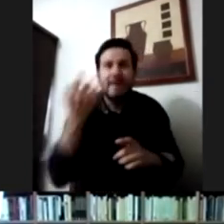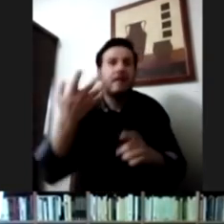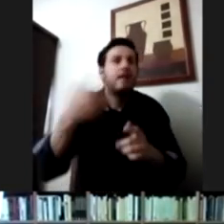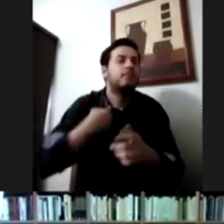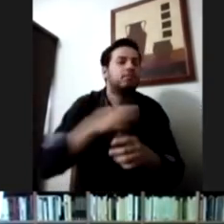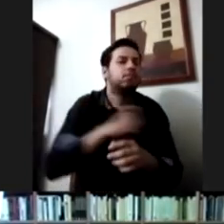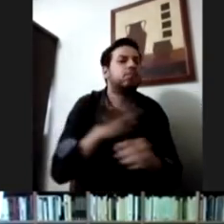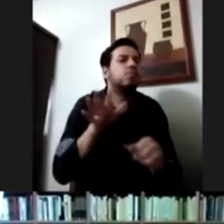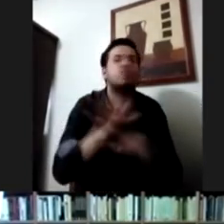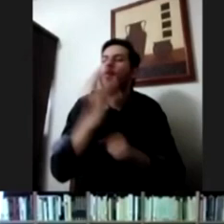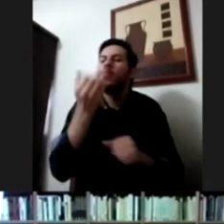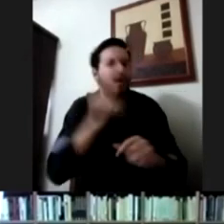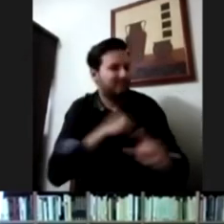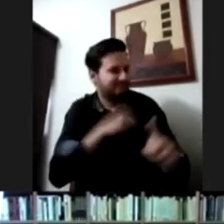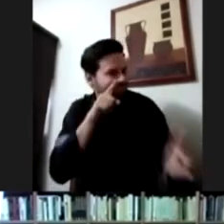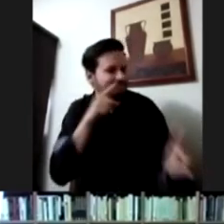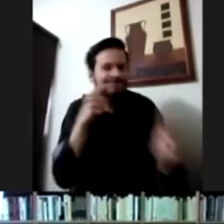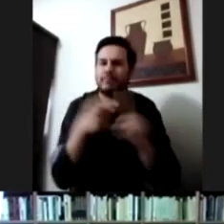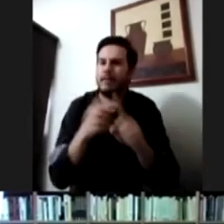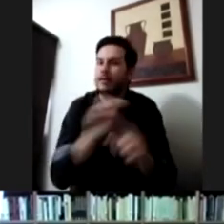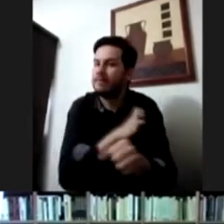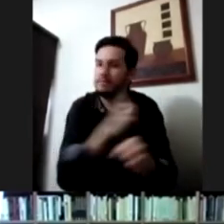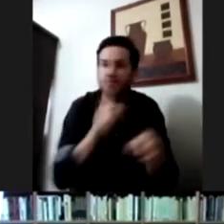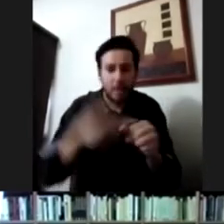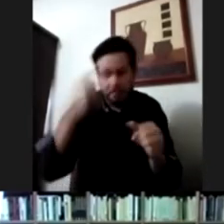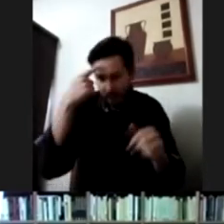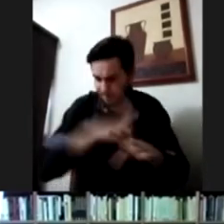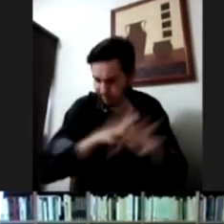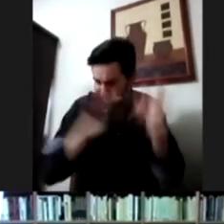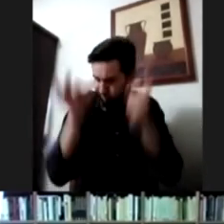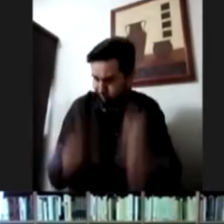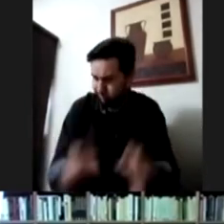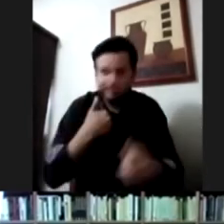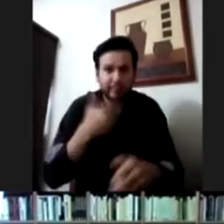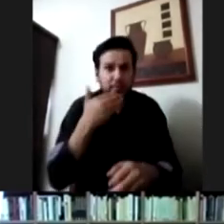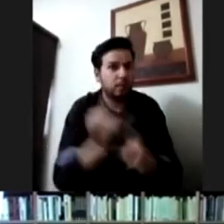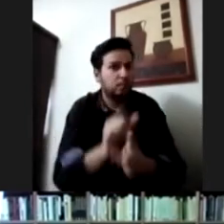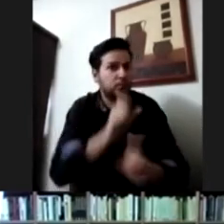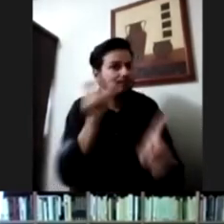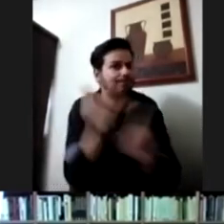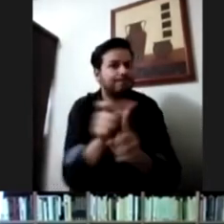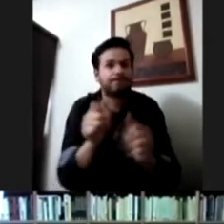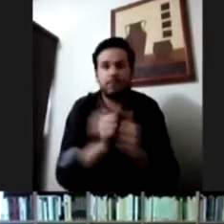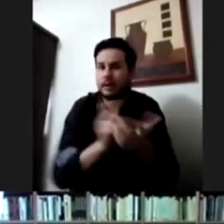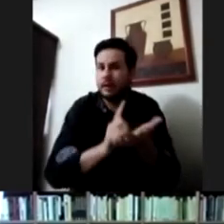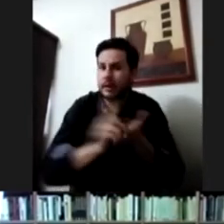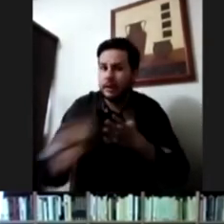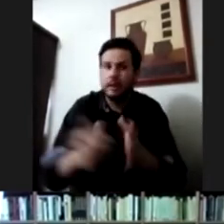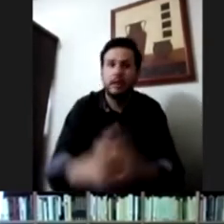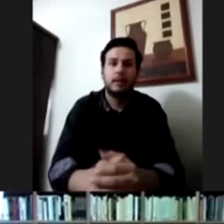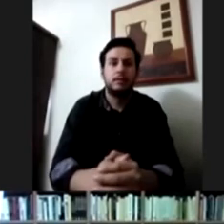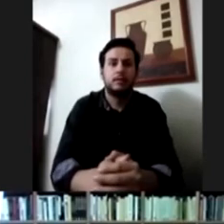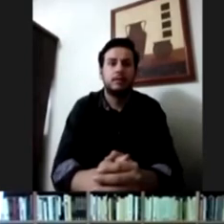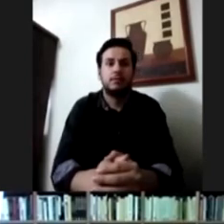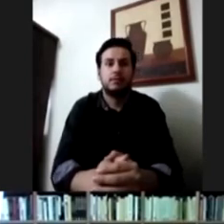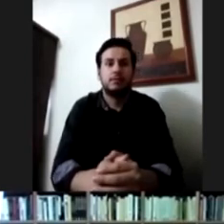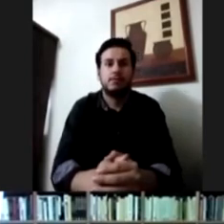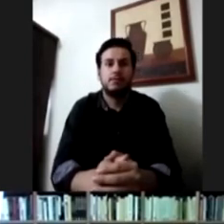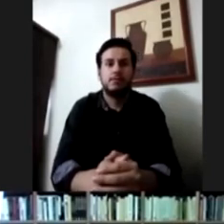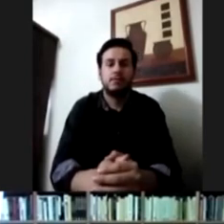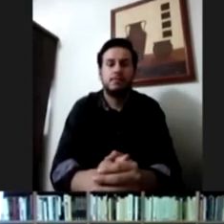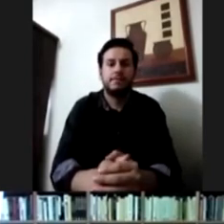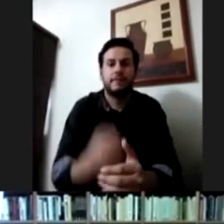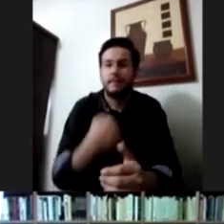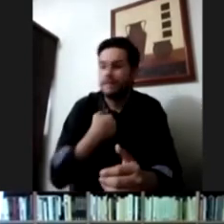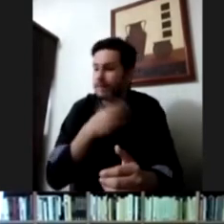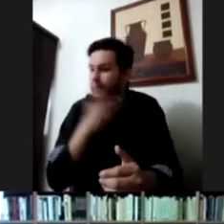específicas dirigidas a la garantía y a la protección de derechos de esta población. Entonces, si no